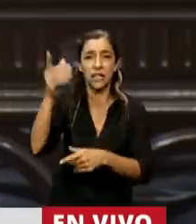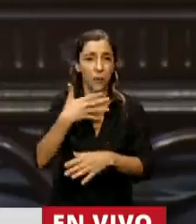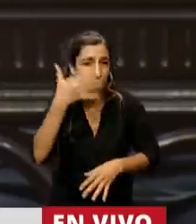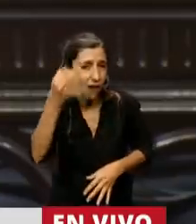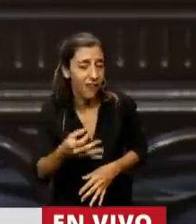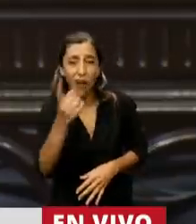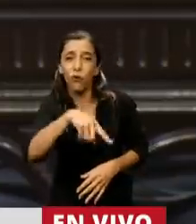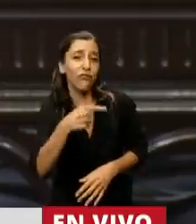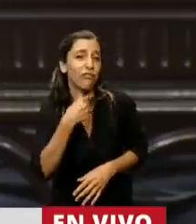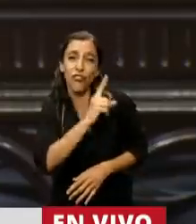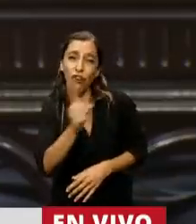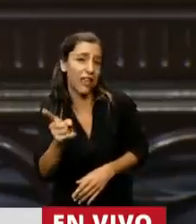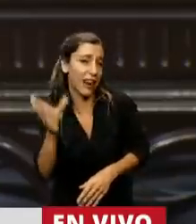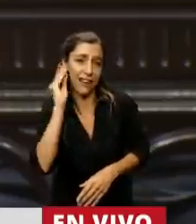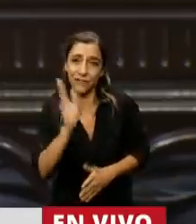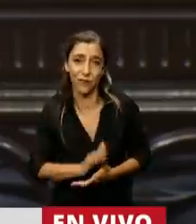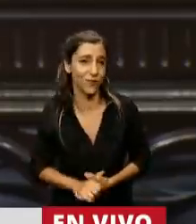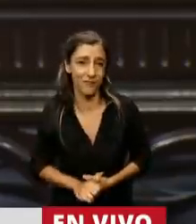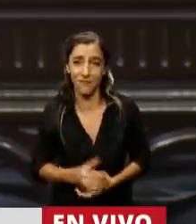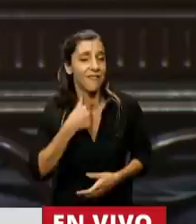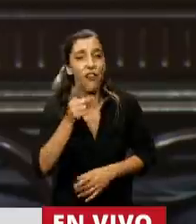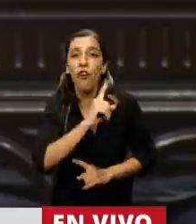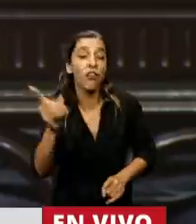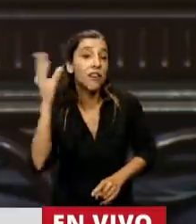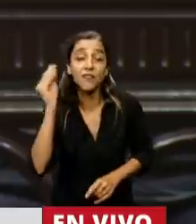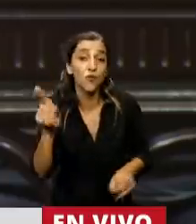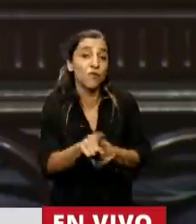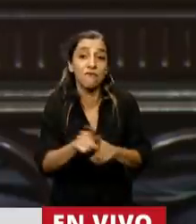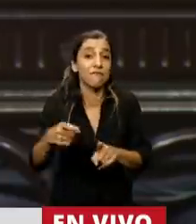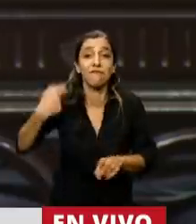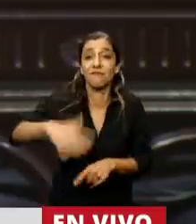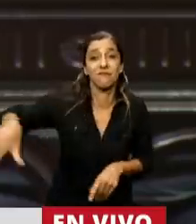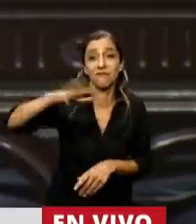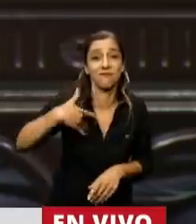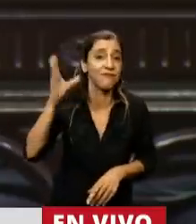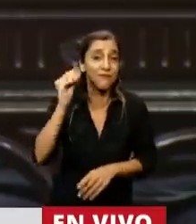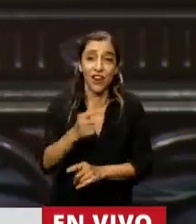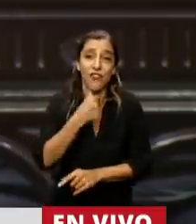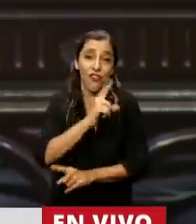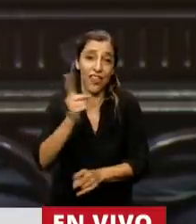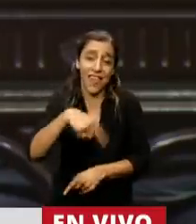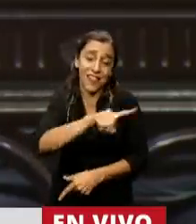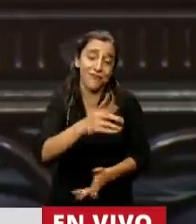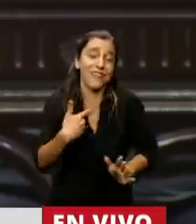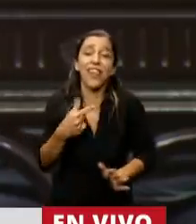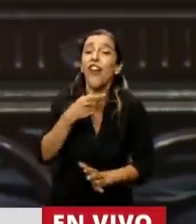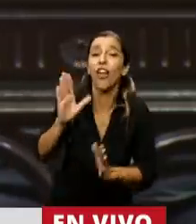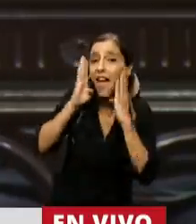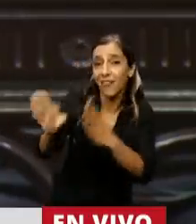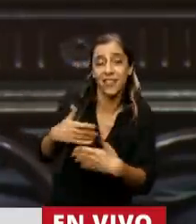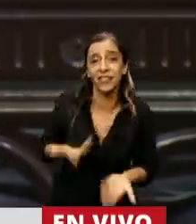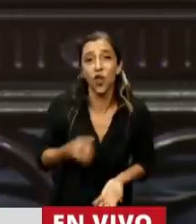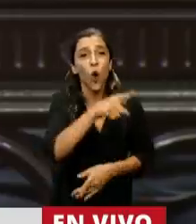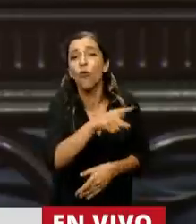no quieren escuchar no nos quieren escuchar a nosotros como lo quisiera escuchar a la gente y saben porque perdieron por ese tipo de situaciones